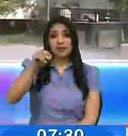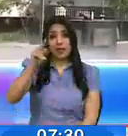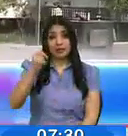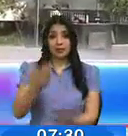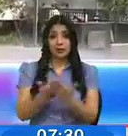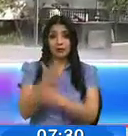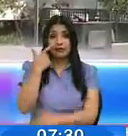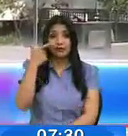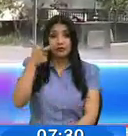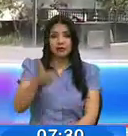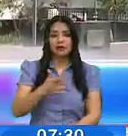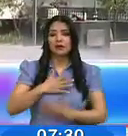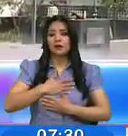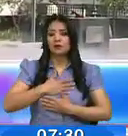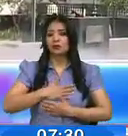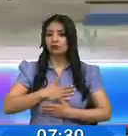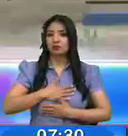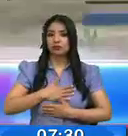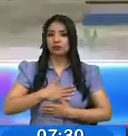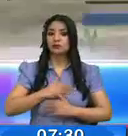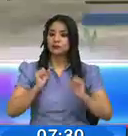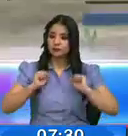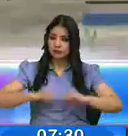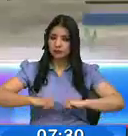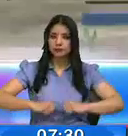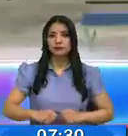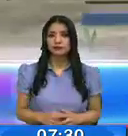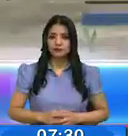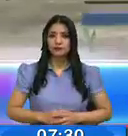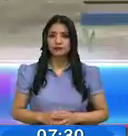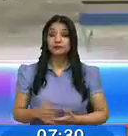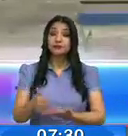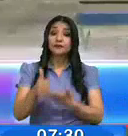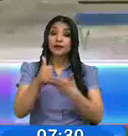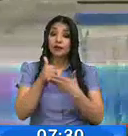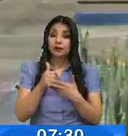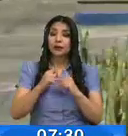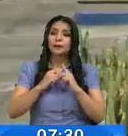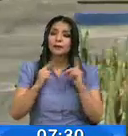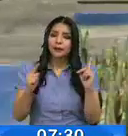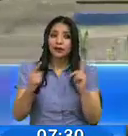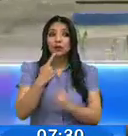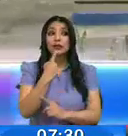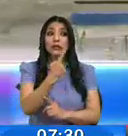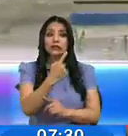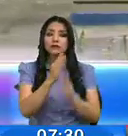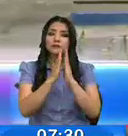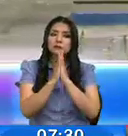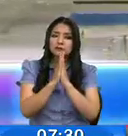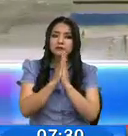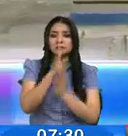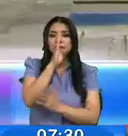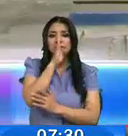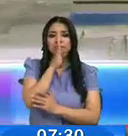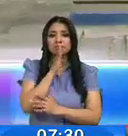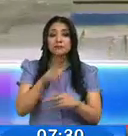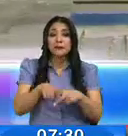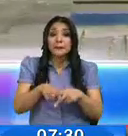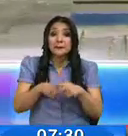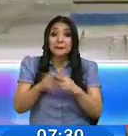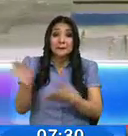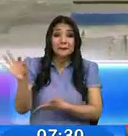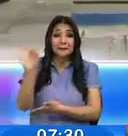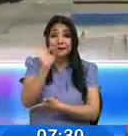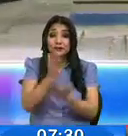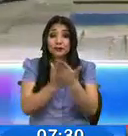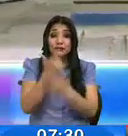es como una luz al final del túnel. Que nos va a ayudar, pero hay que tener un poquito de paciencia, porque como recién estaba posicionándose